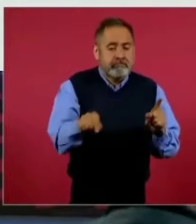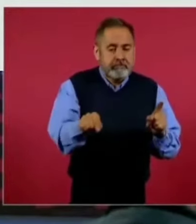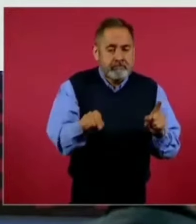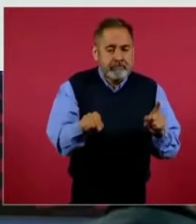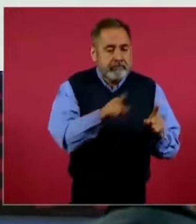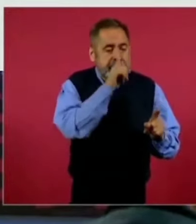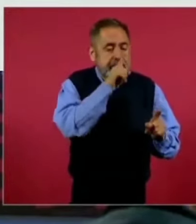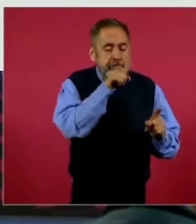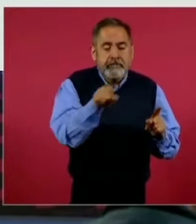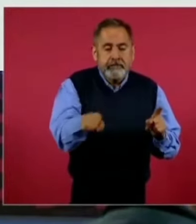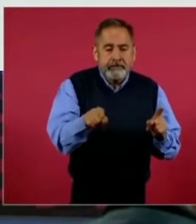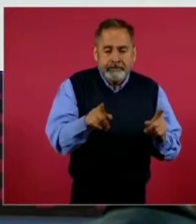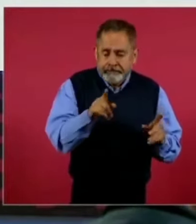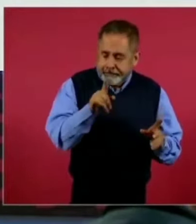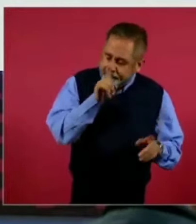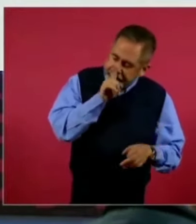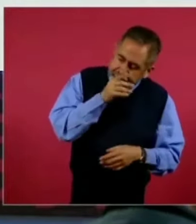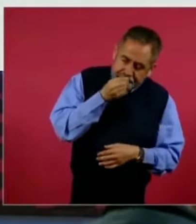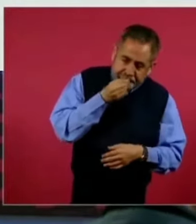concertado,